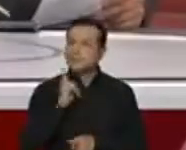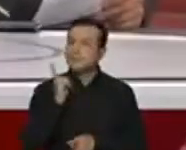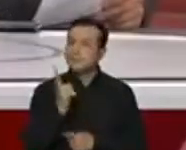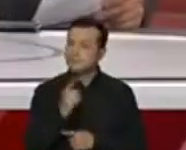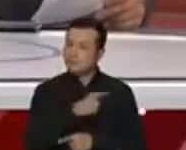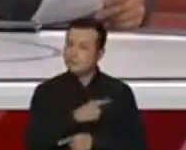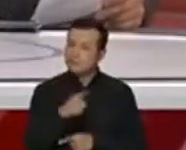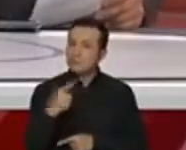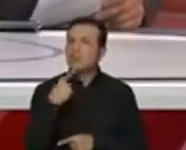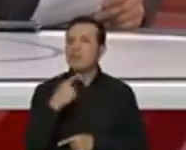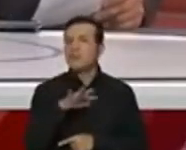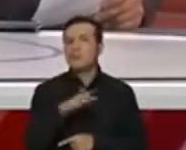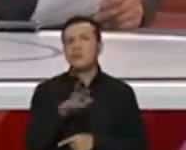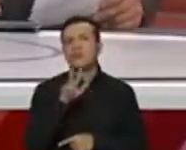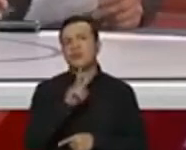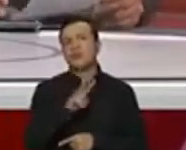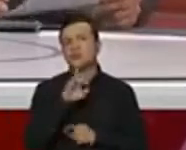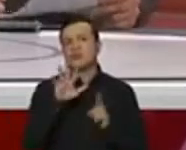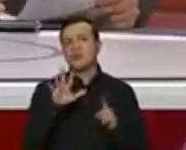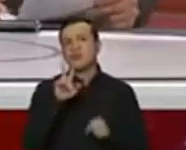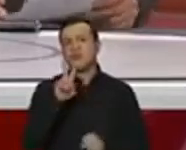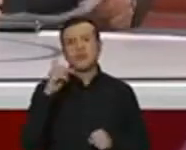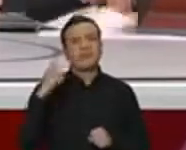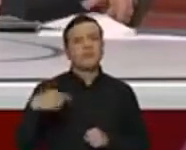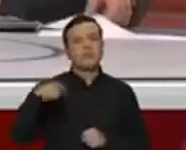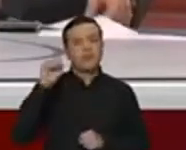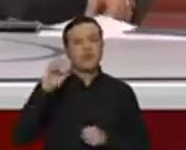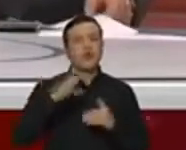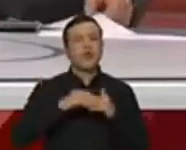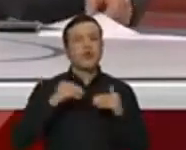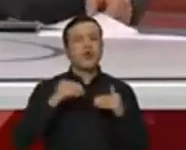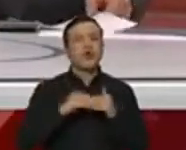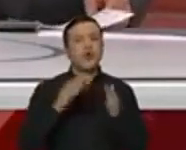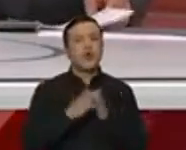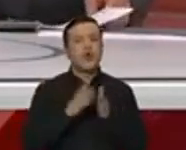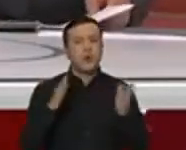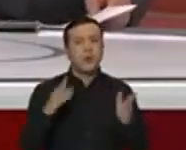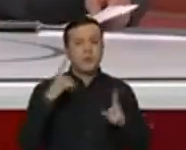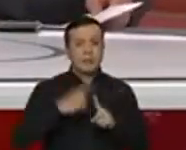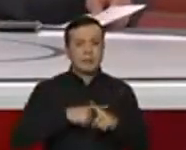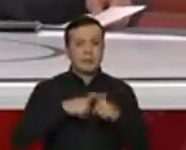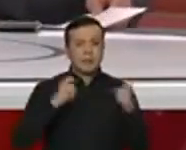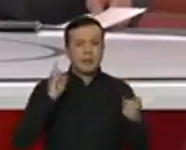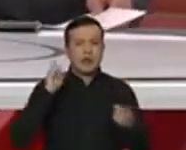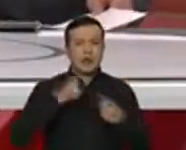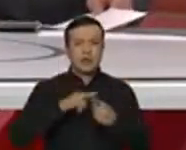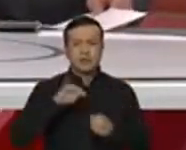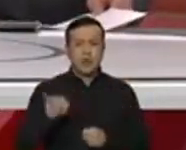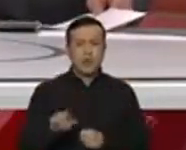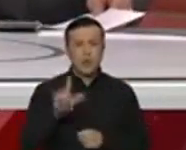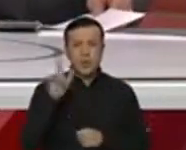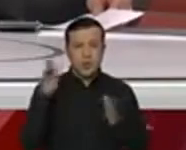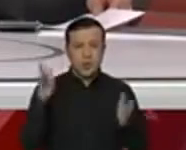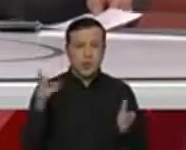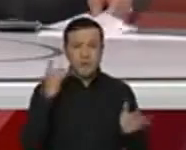son aproximadamente unos 262 millones de dólares que durante marzo a julio se ha decidido